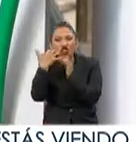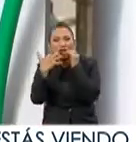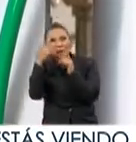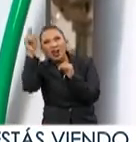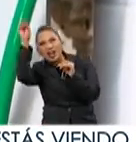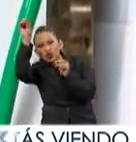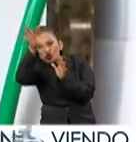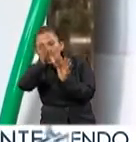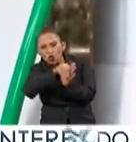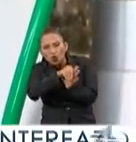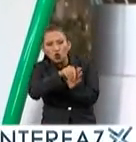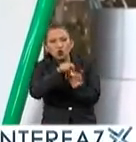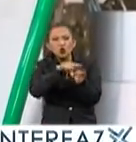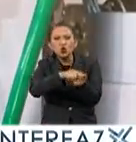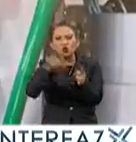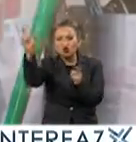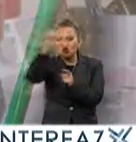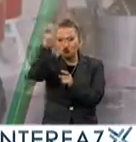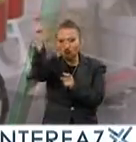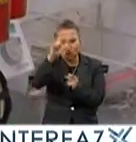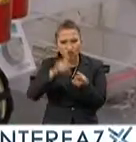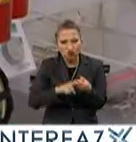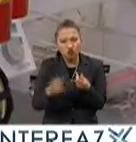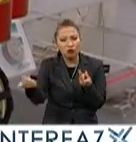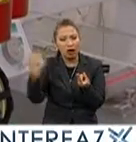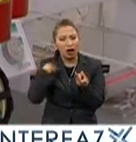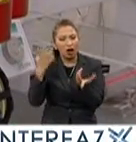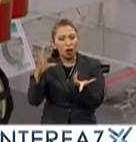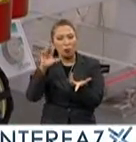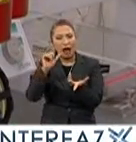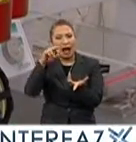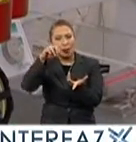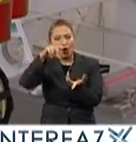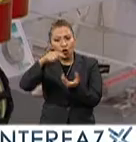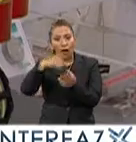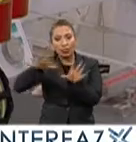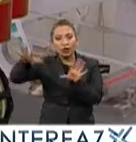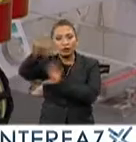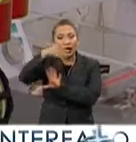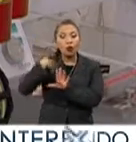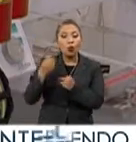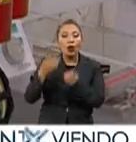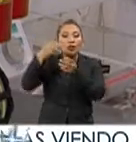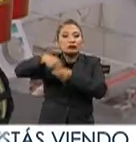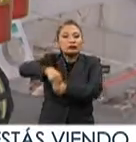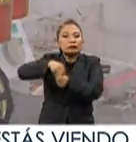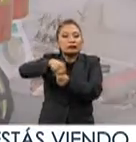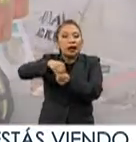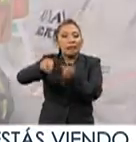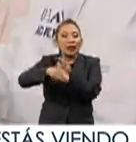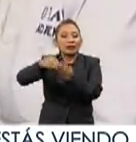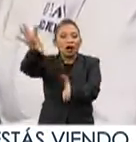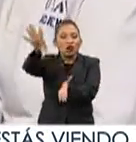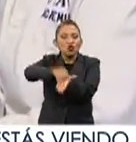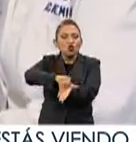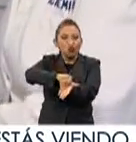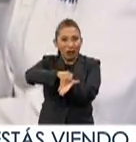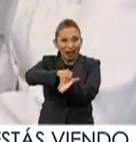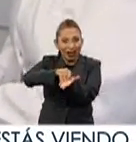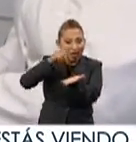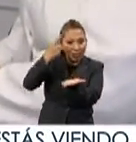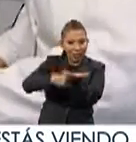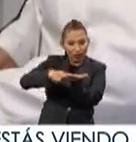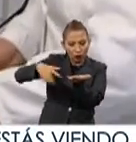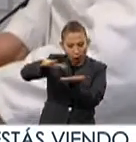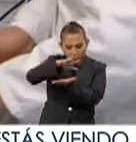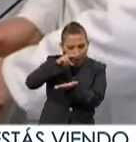contaminación con aerosoles, con compuestos carbonosos en la atmósfera, asociados al material particulado que está suspendido